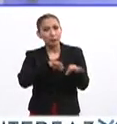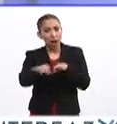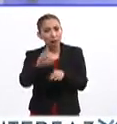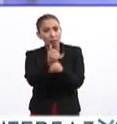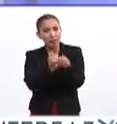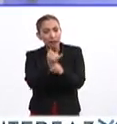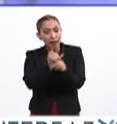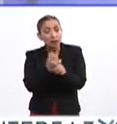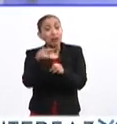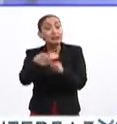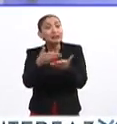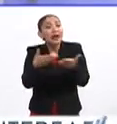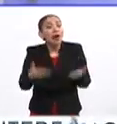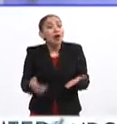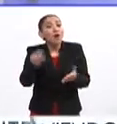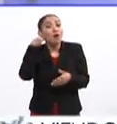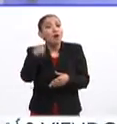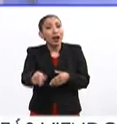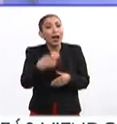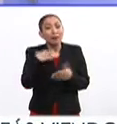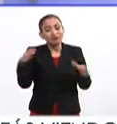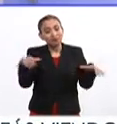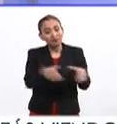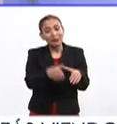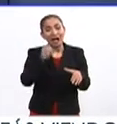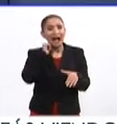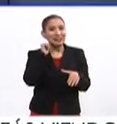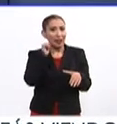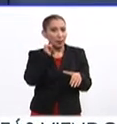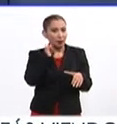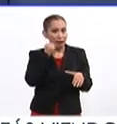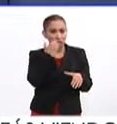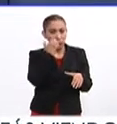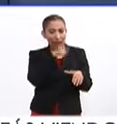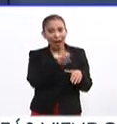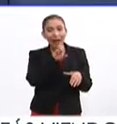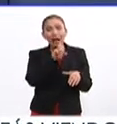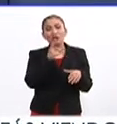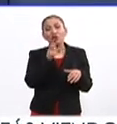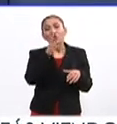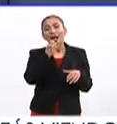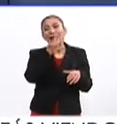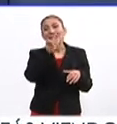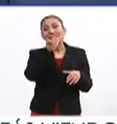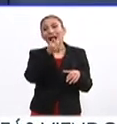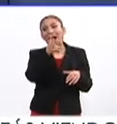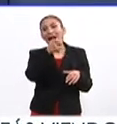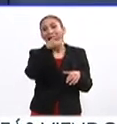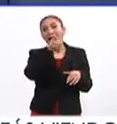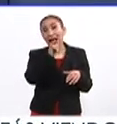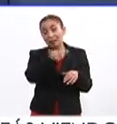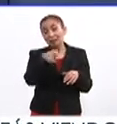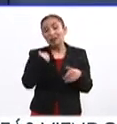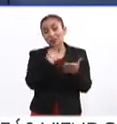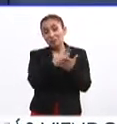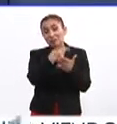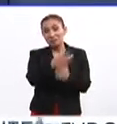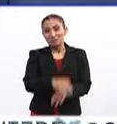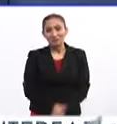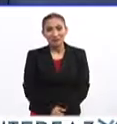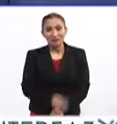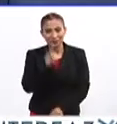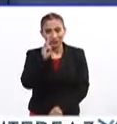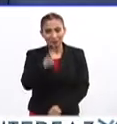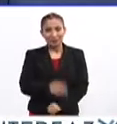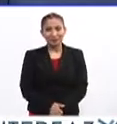de investigación. Y en este caso, de la unidad Azcapotzalco, la doctora Elisa Garay Vargas fue reconocida con este homenaje. Pues